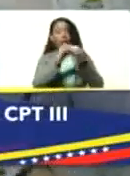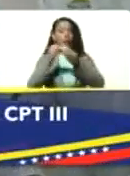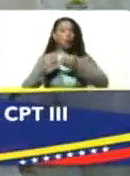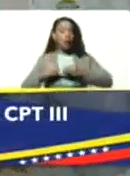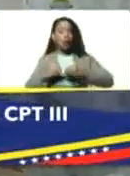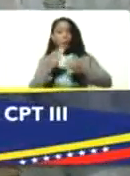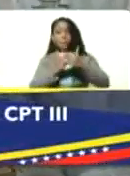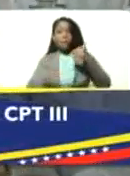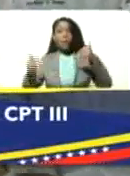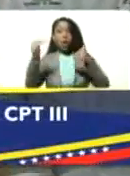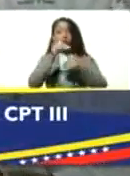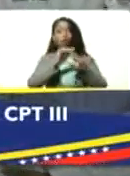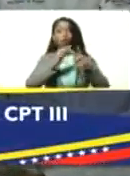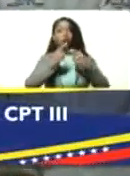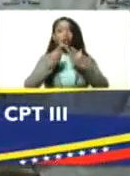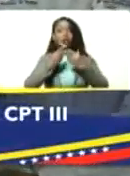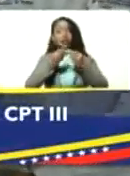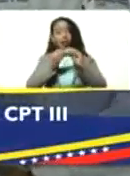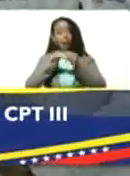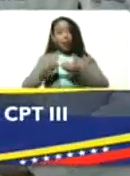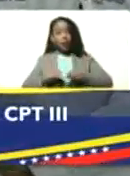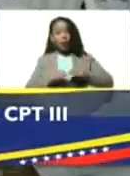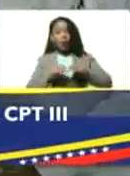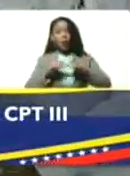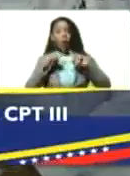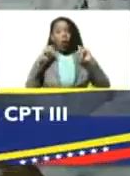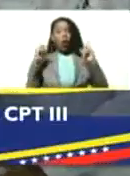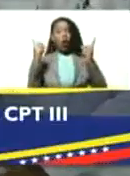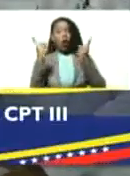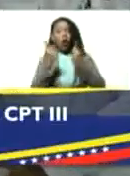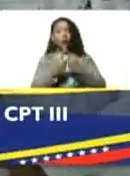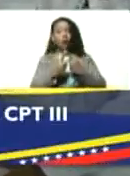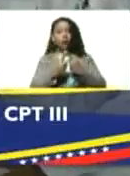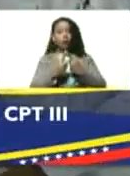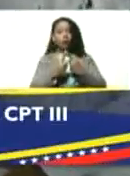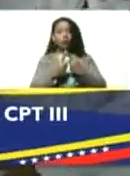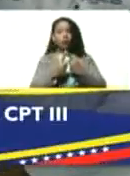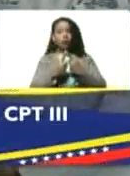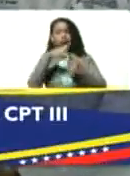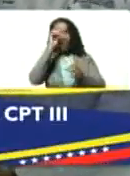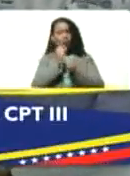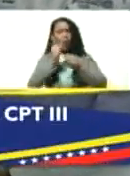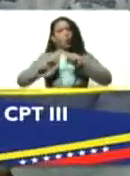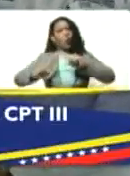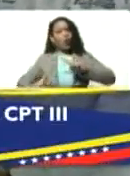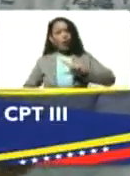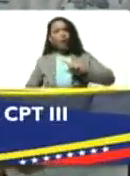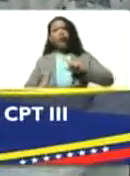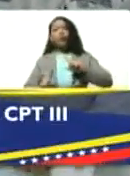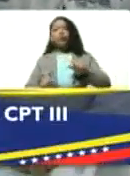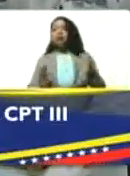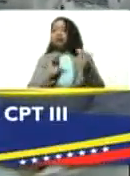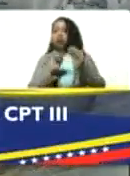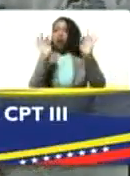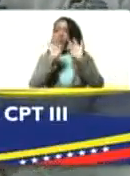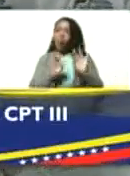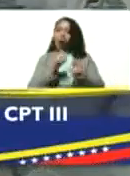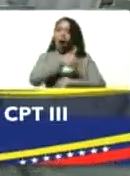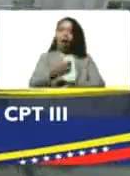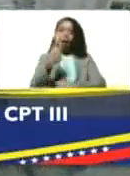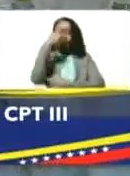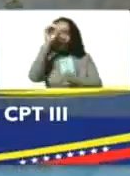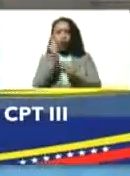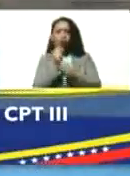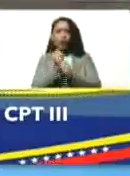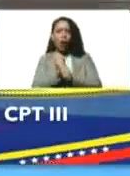mayor, reparación, climatización, impermeabilización, trabajos eléctricos, de igual manera todo y cada uno de los